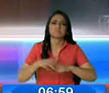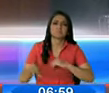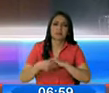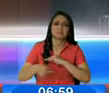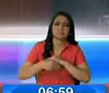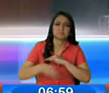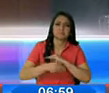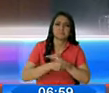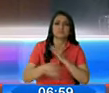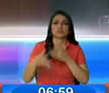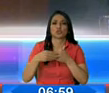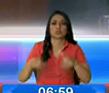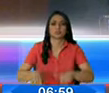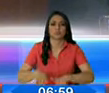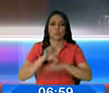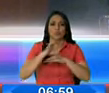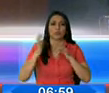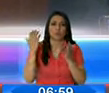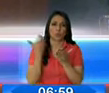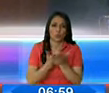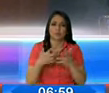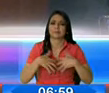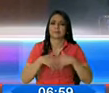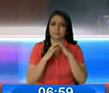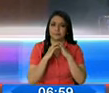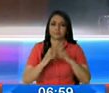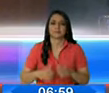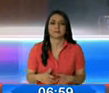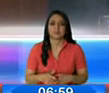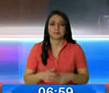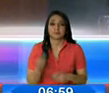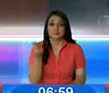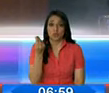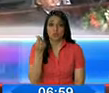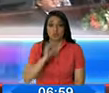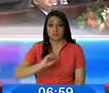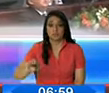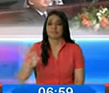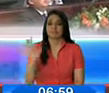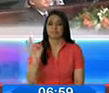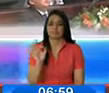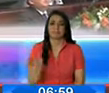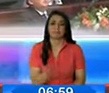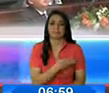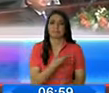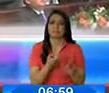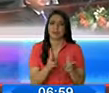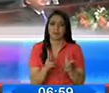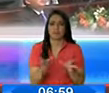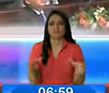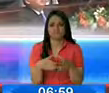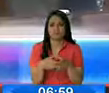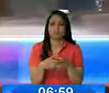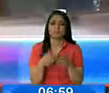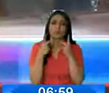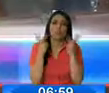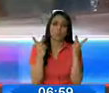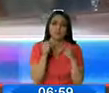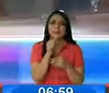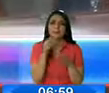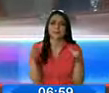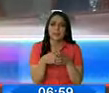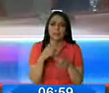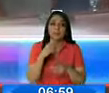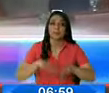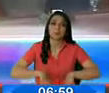dólares a nuestro país. No tendremos una moneda paralela. También crear un frente público-privado para enfrentar